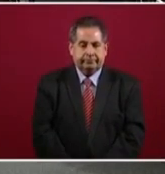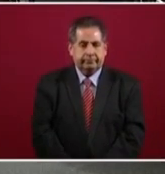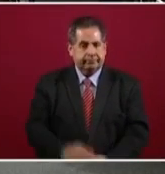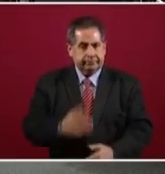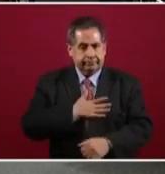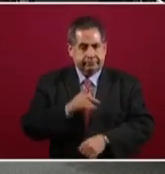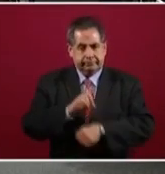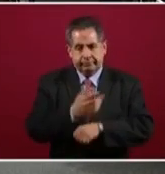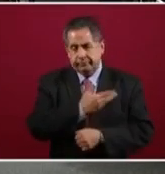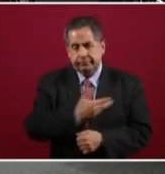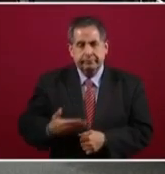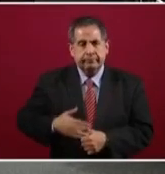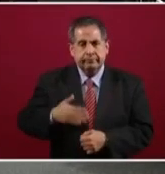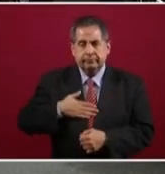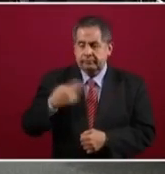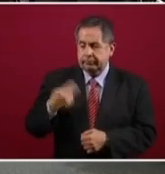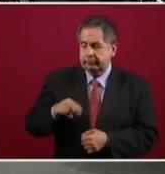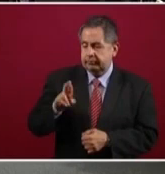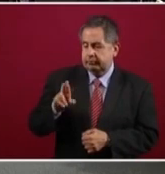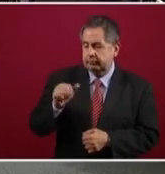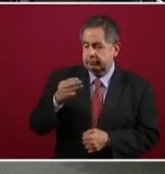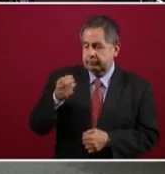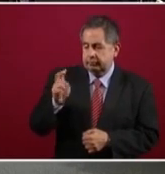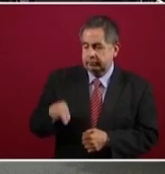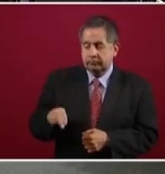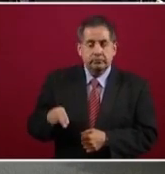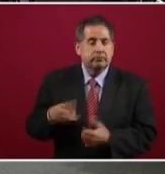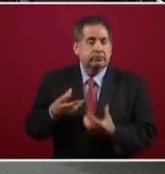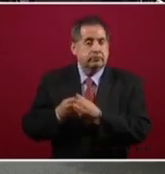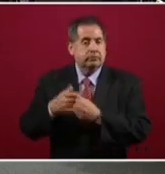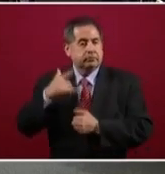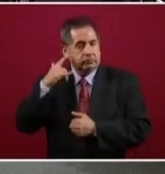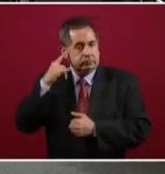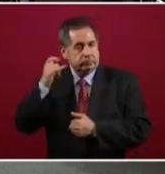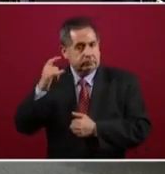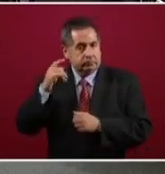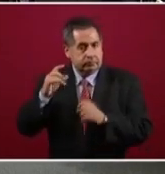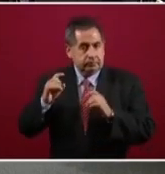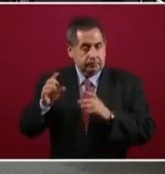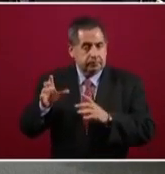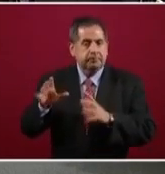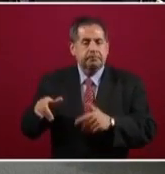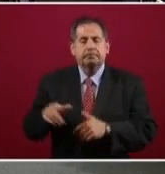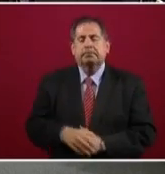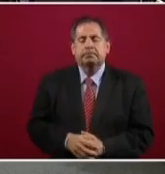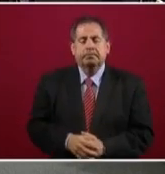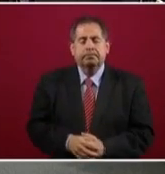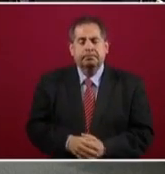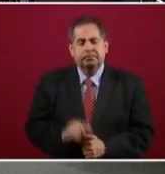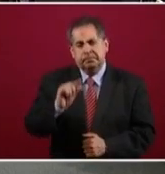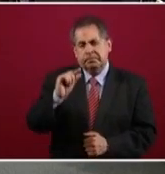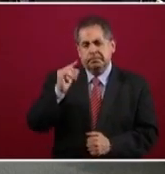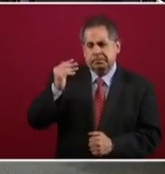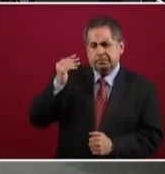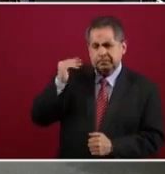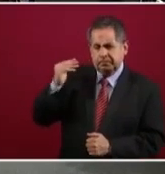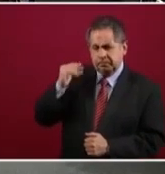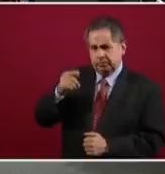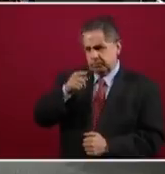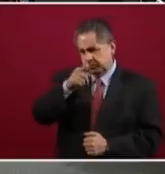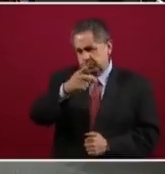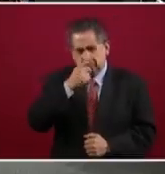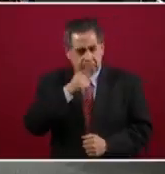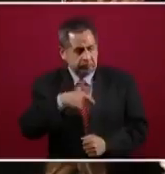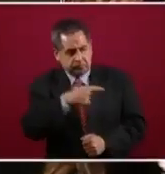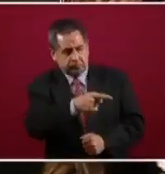Buenos días, presidente. Ramón Flores, corresponsal de Los Ángeles Press de Guadalupe Lizárraga. En días pasados habló de poder indultar a